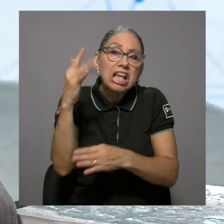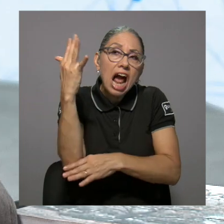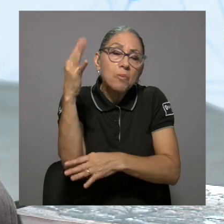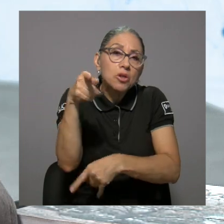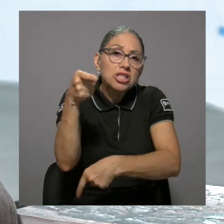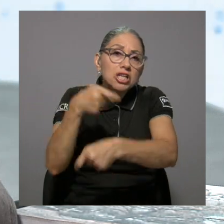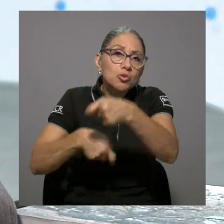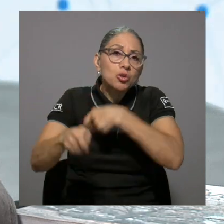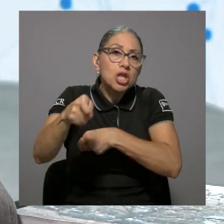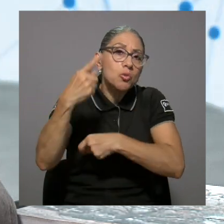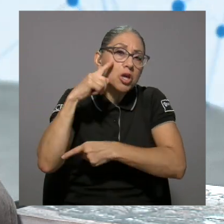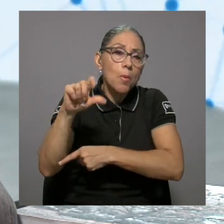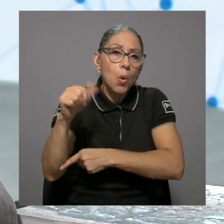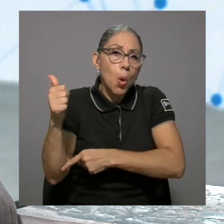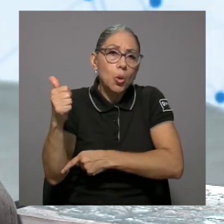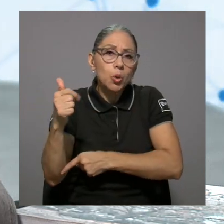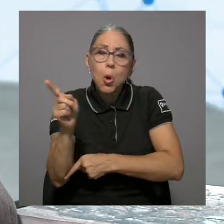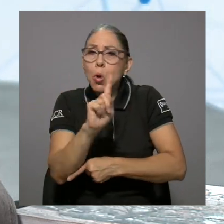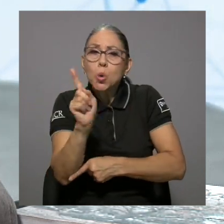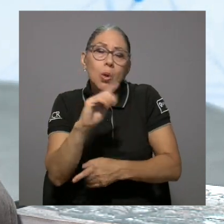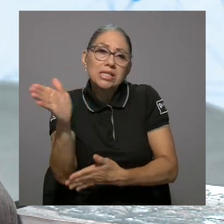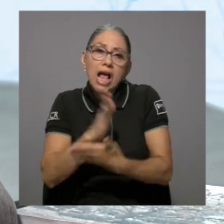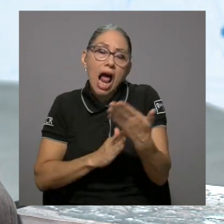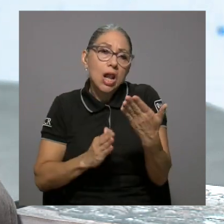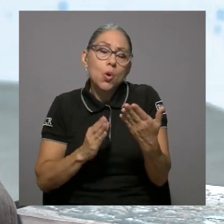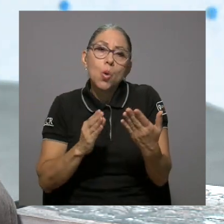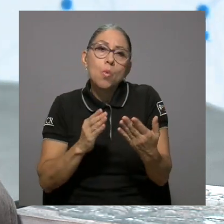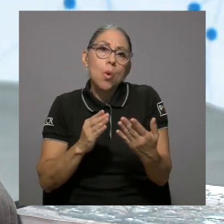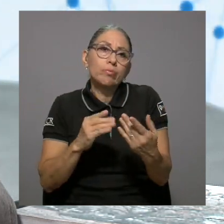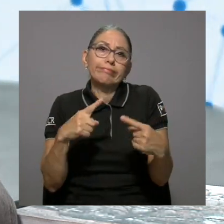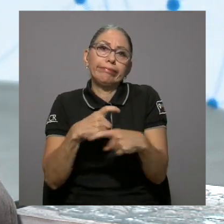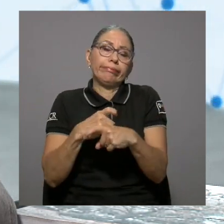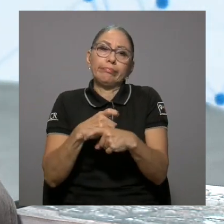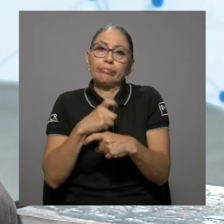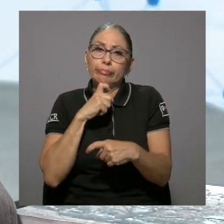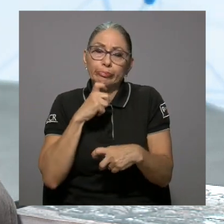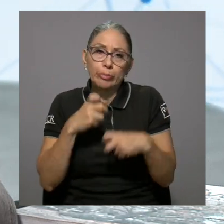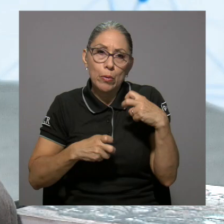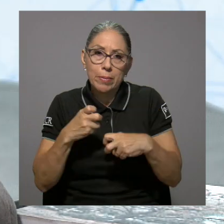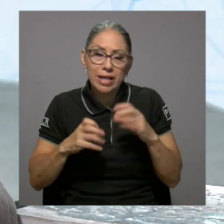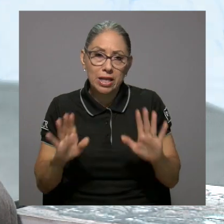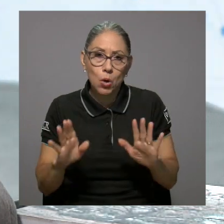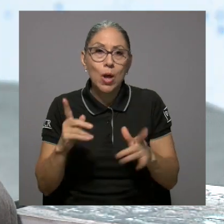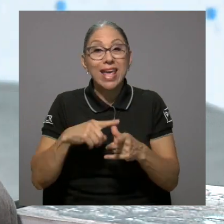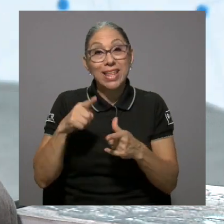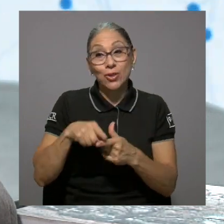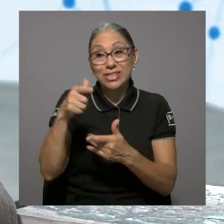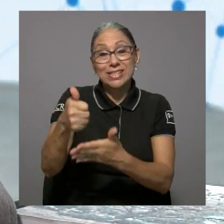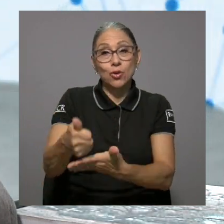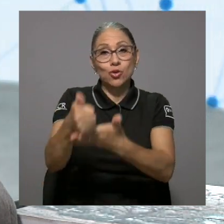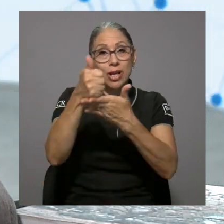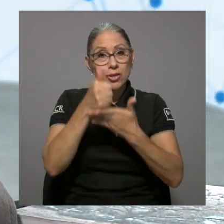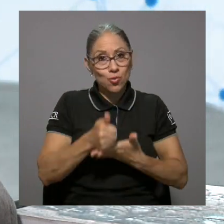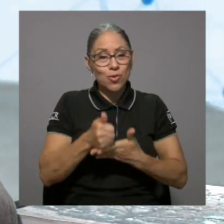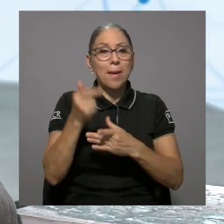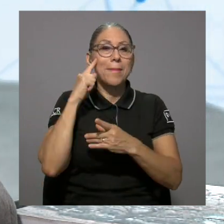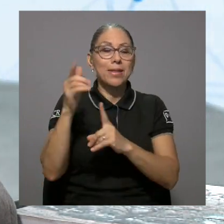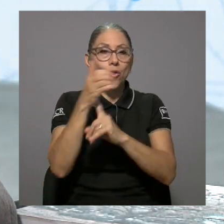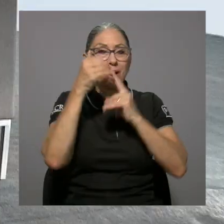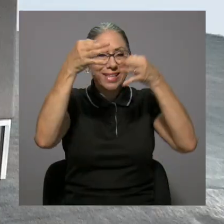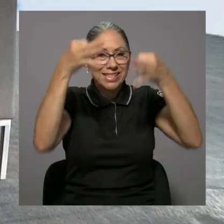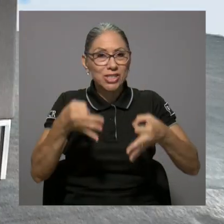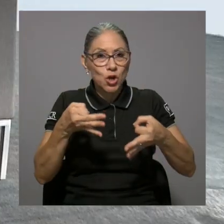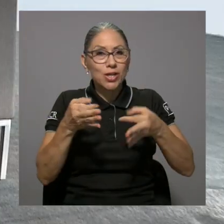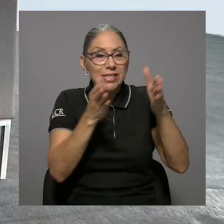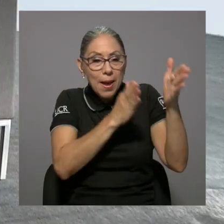se sustituye o algo, pues no es tan problemático. Entonces realmente nos ayuda a tomar decisiones de